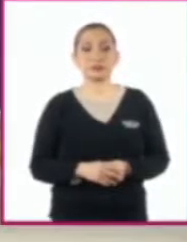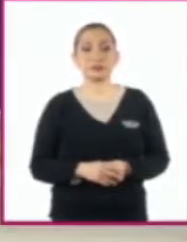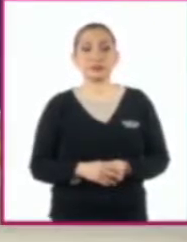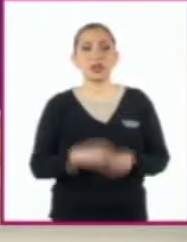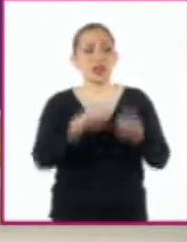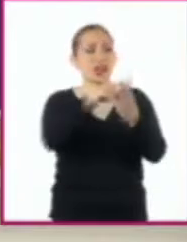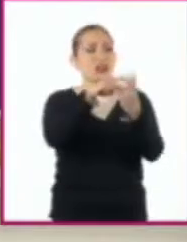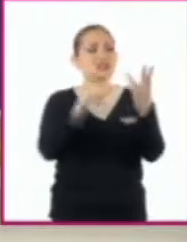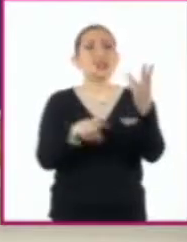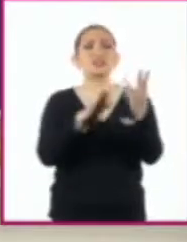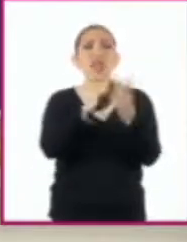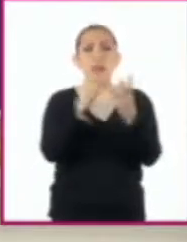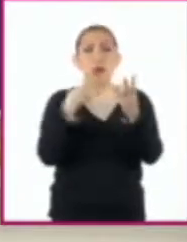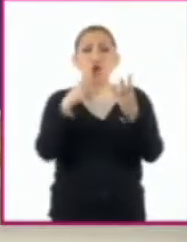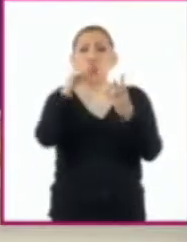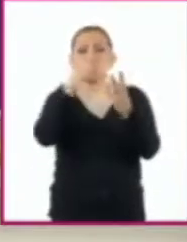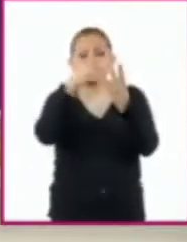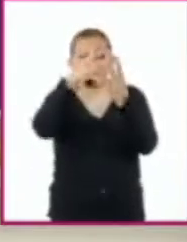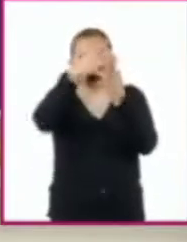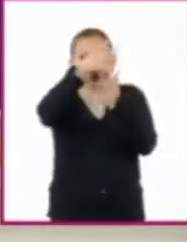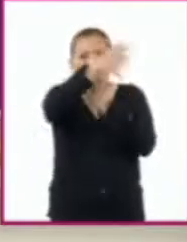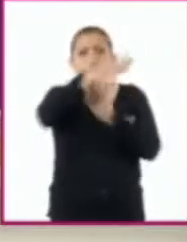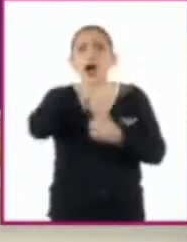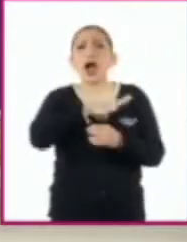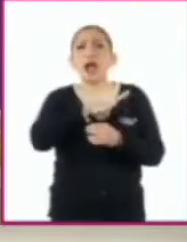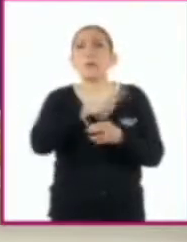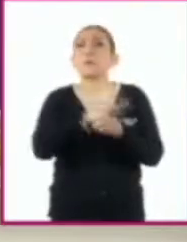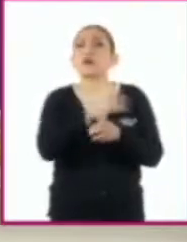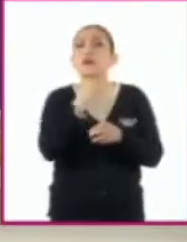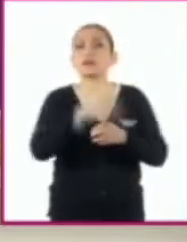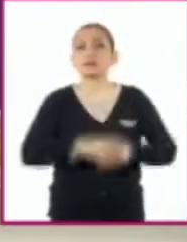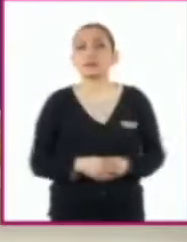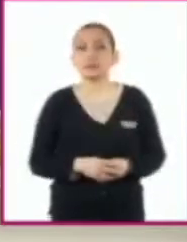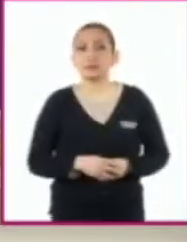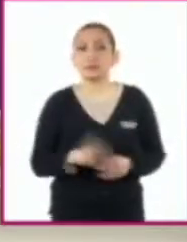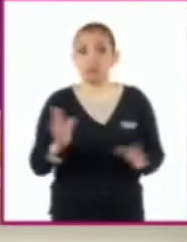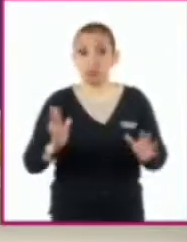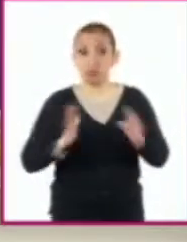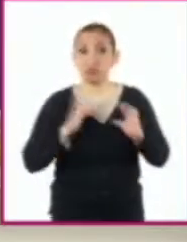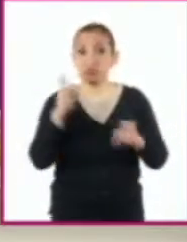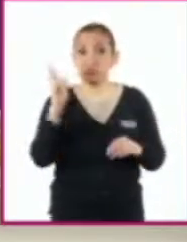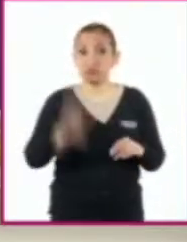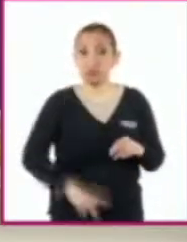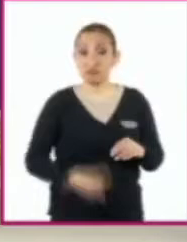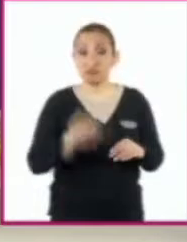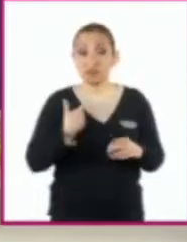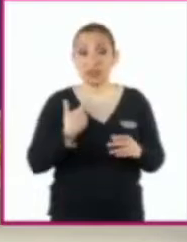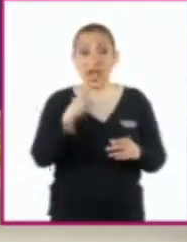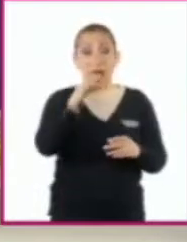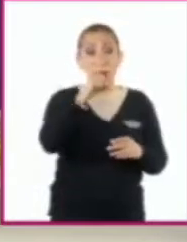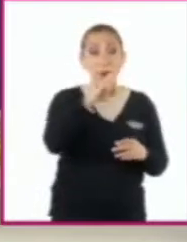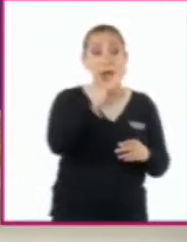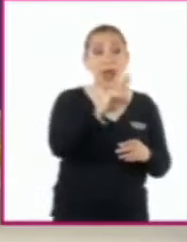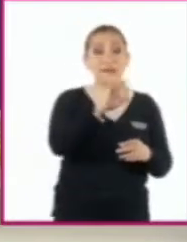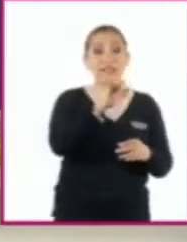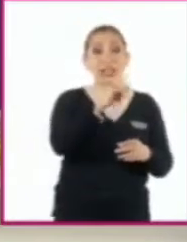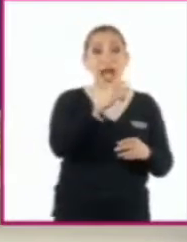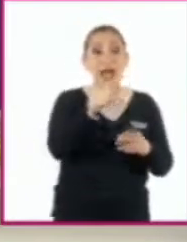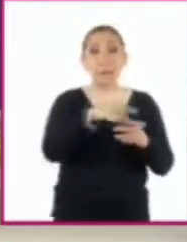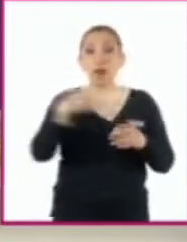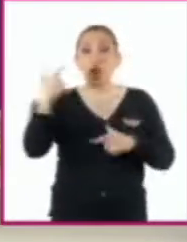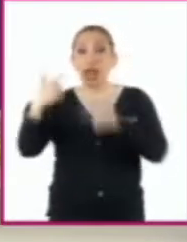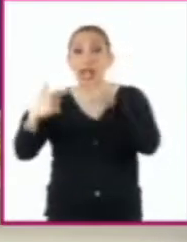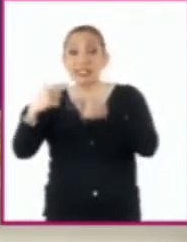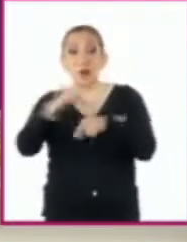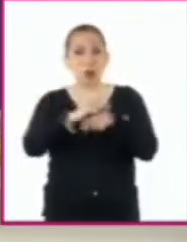¿En qué casos pasa el haz de luz? ¿Por qué? Increíble. Pasa en el agua con vinagre, pero no en la